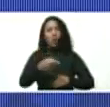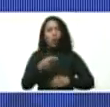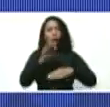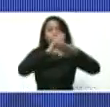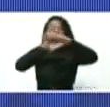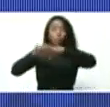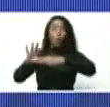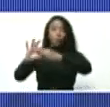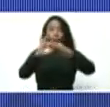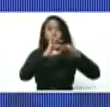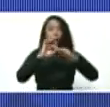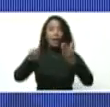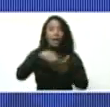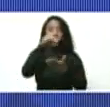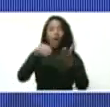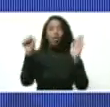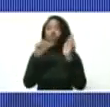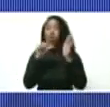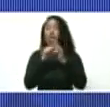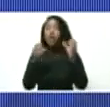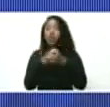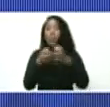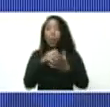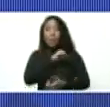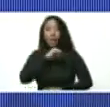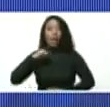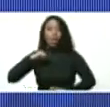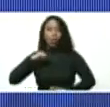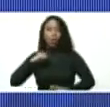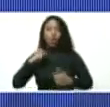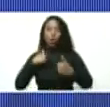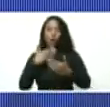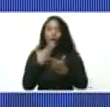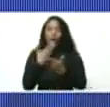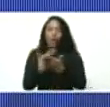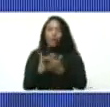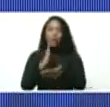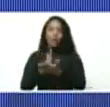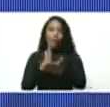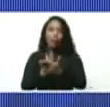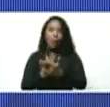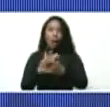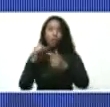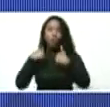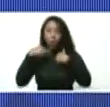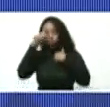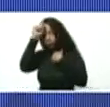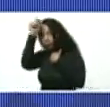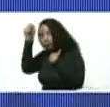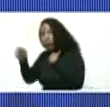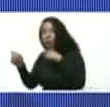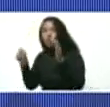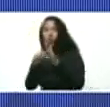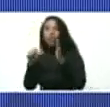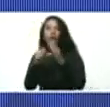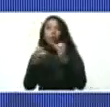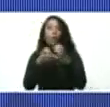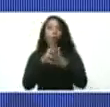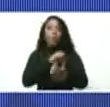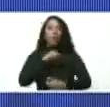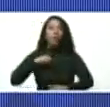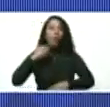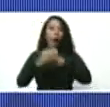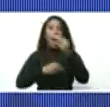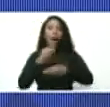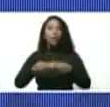unión nacional, donde el sector privado, y yo agradezco y siempre y así lo reconozco, donde el sector privado ha jugado un